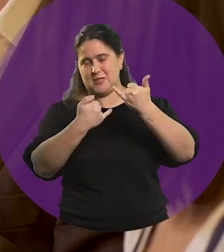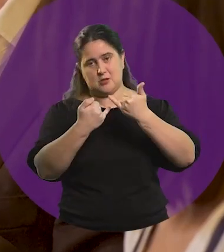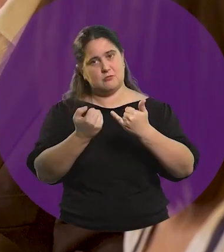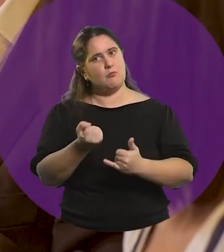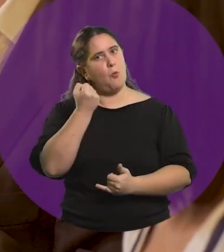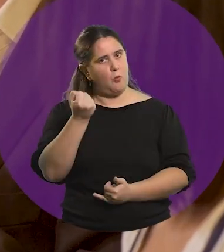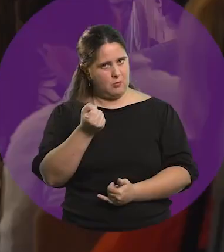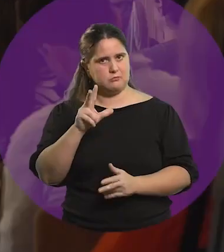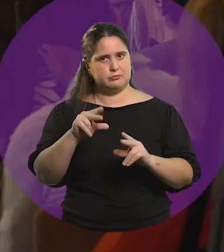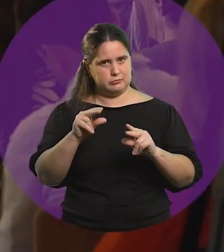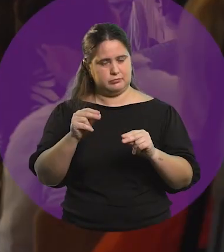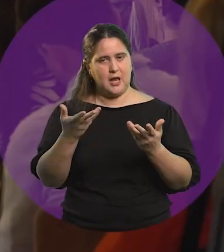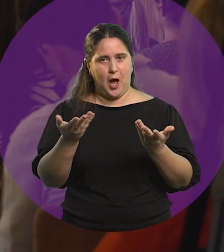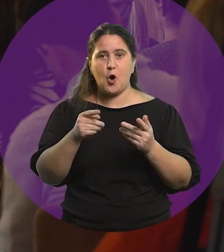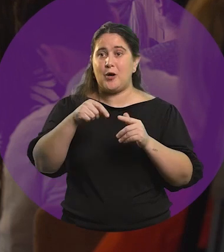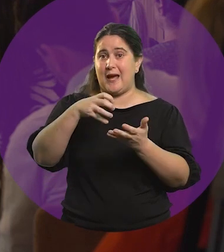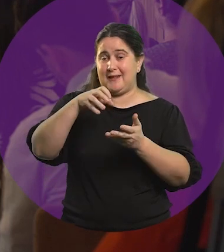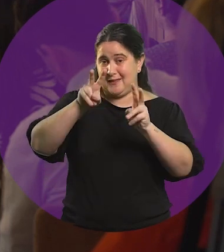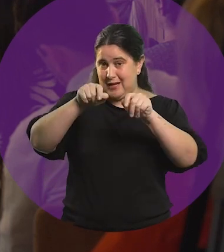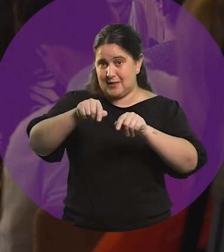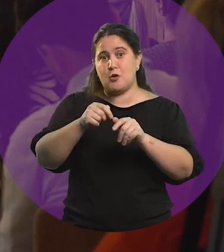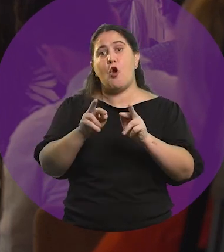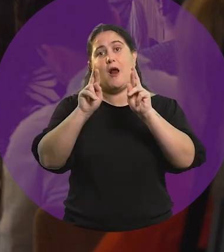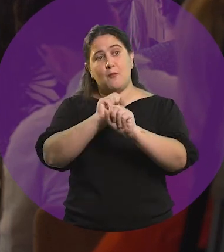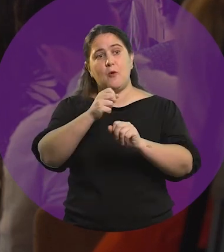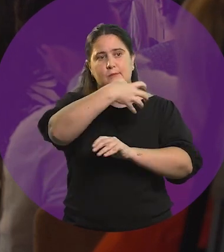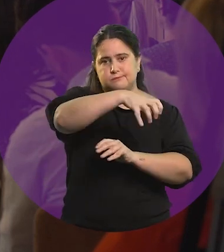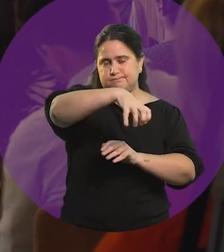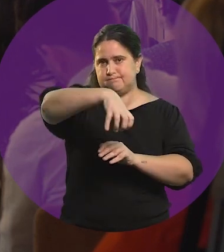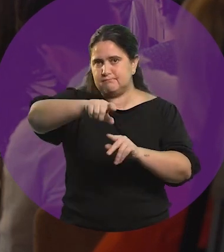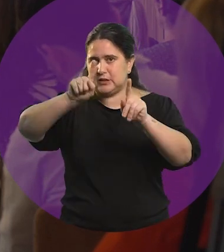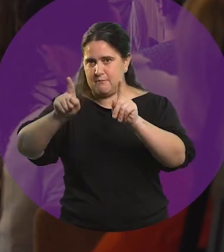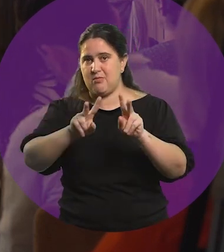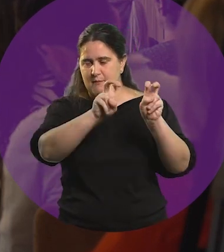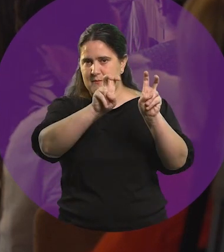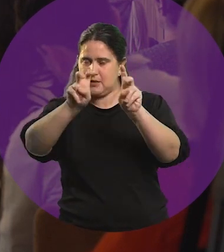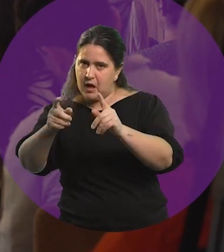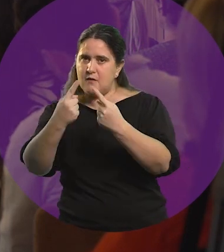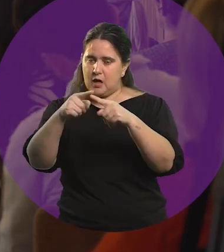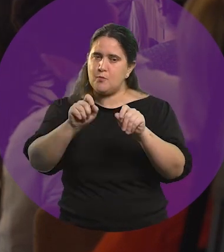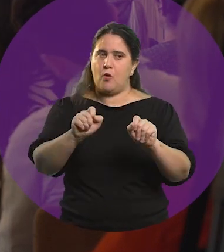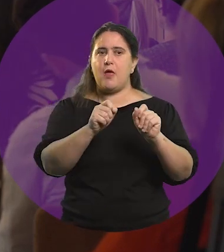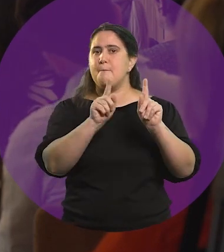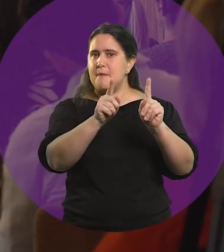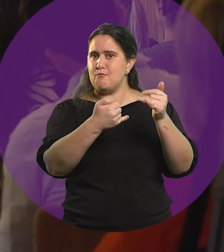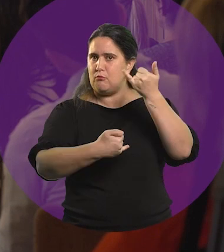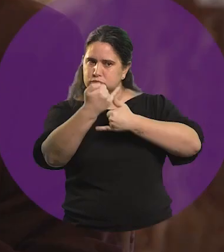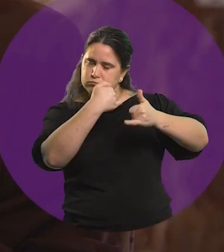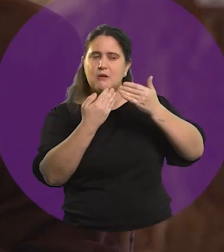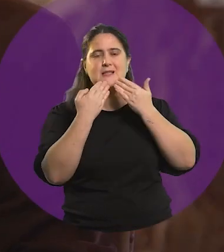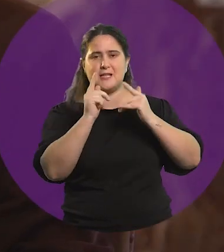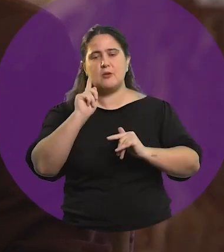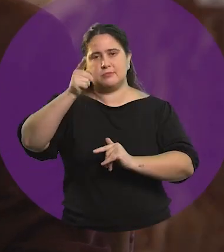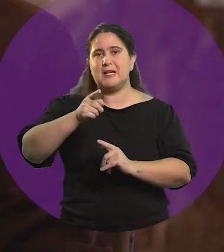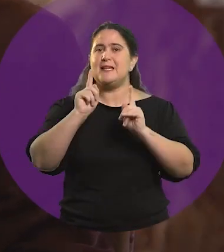menor. Lo estamos aplicando en esta área, ojalá se pudiera aplicar en todas las áreas. Que además tiene un proceso didáctico, están